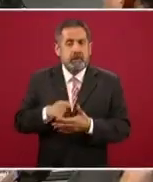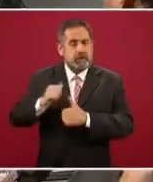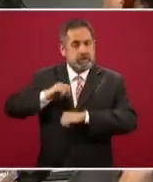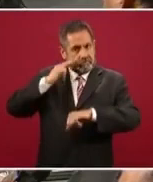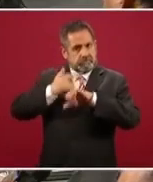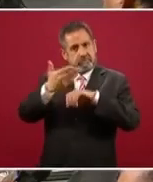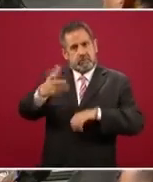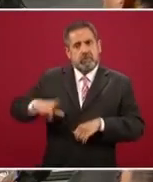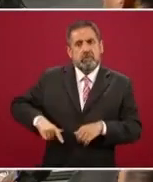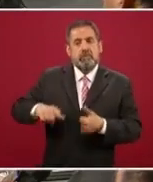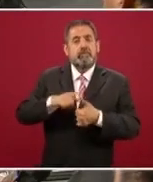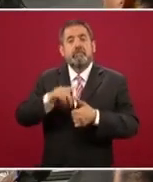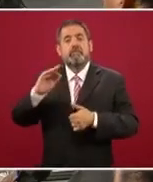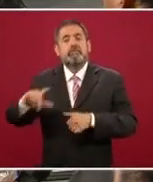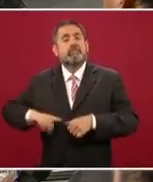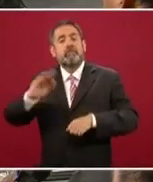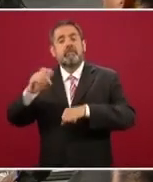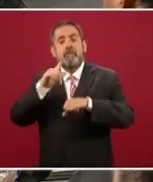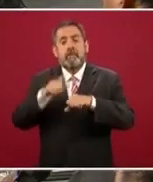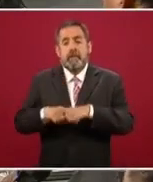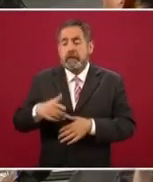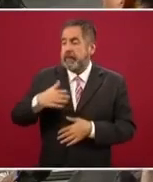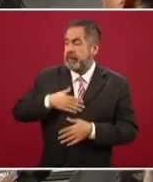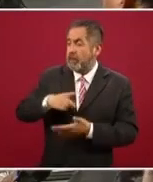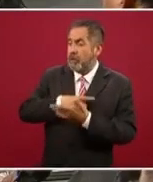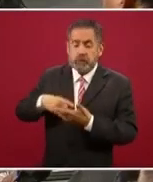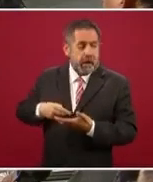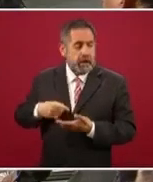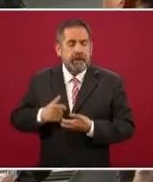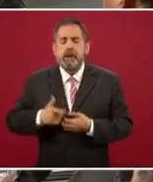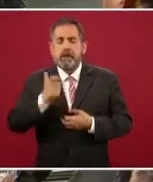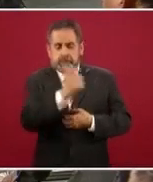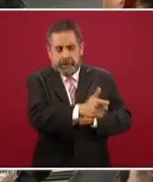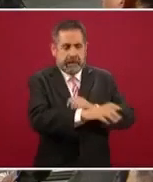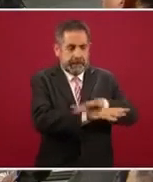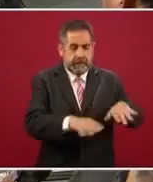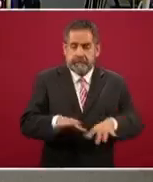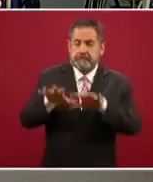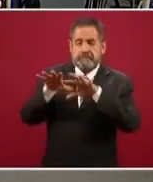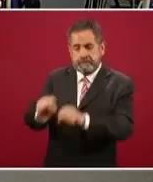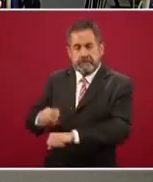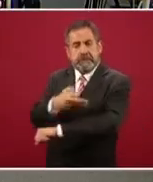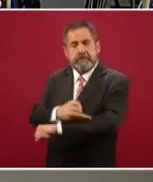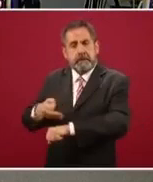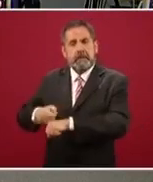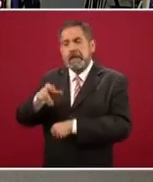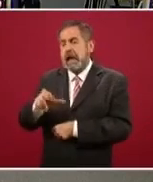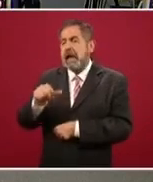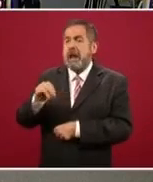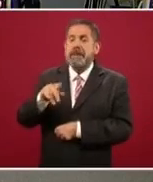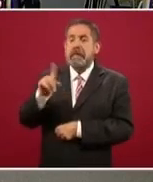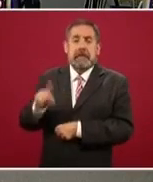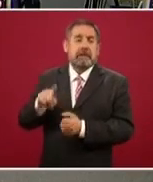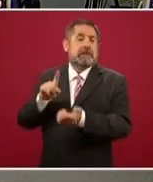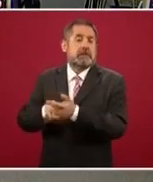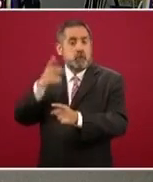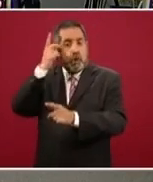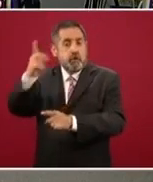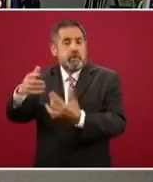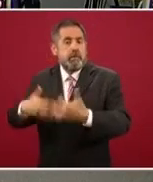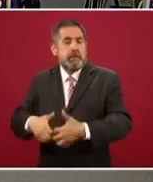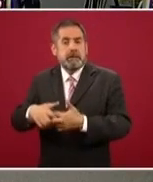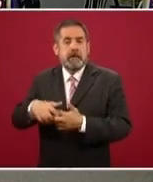gobierno, es que el gobierno federal adquiera la deuda y persiga a los Ramírez de la empresa Multigranos o, en su defecto,